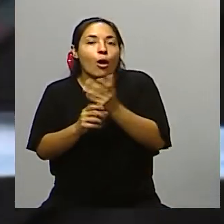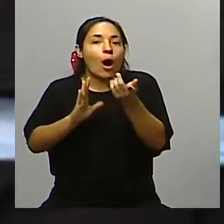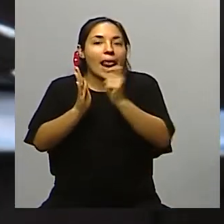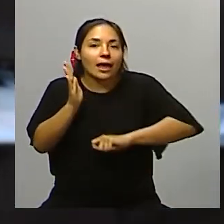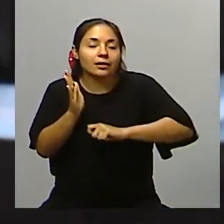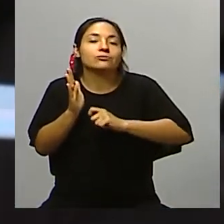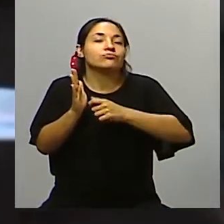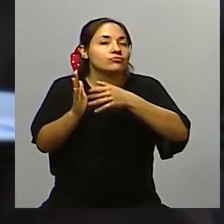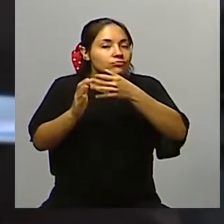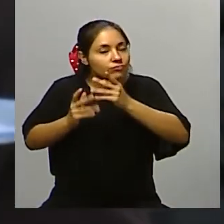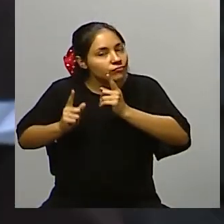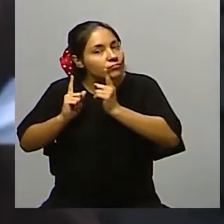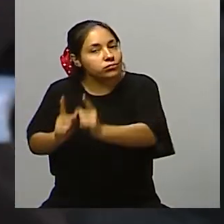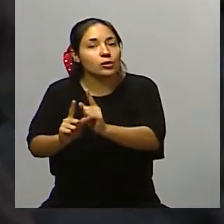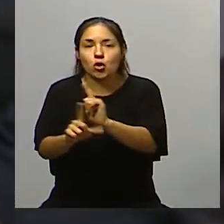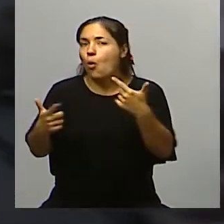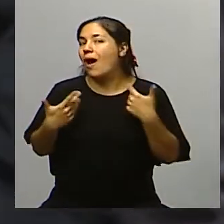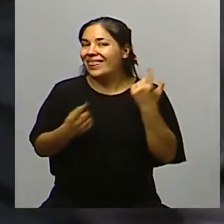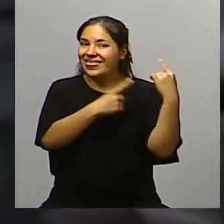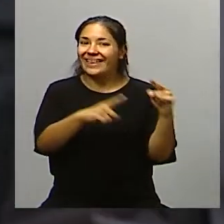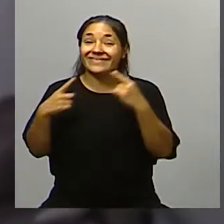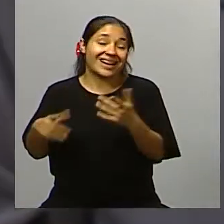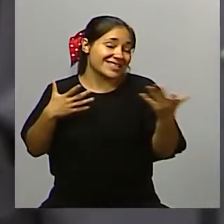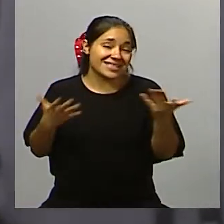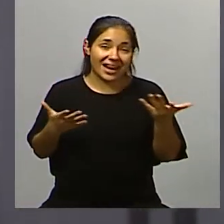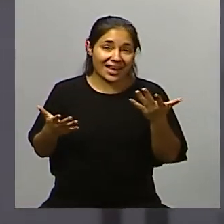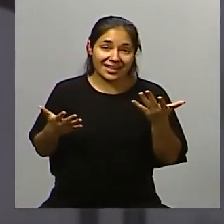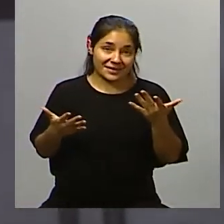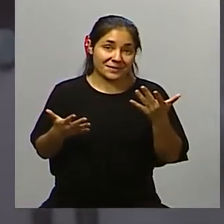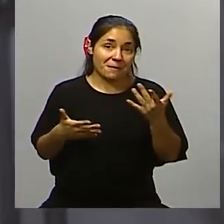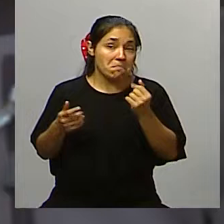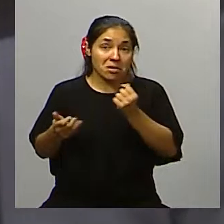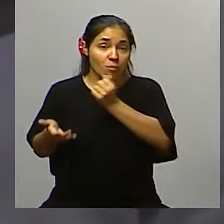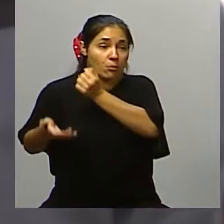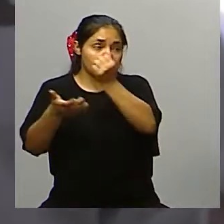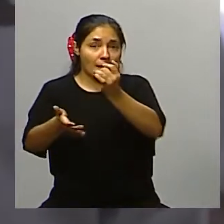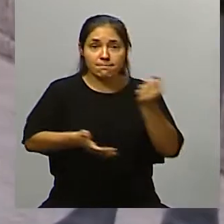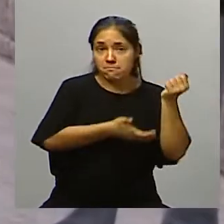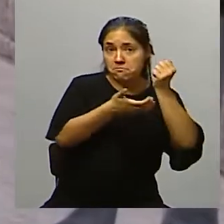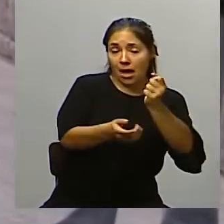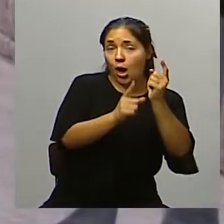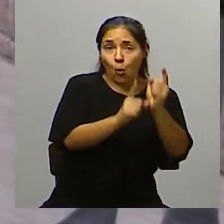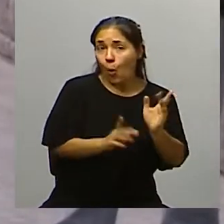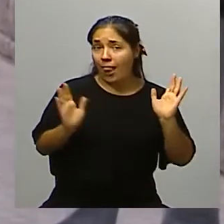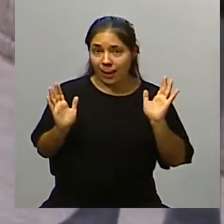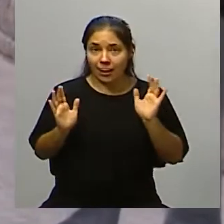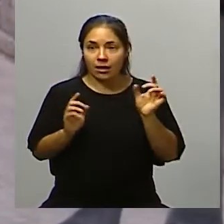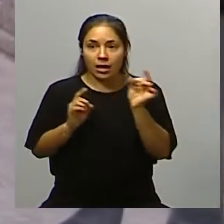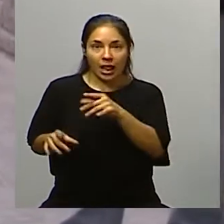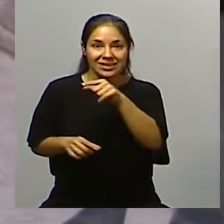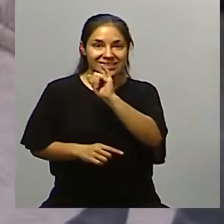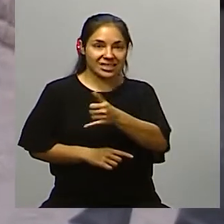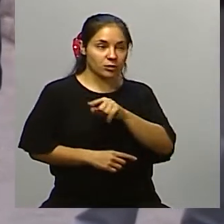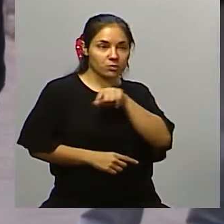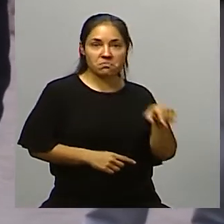estable, registrado. Por supuesto. Entonces, creo que ese es uno de los ejemplos principales con respecto a las